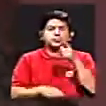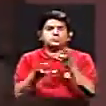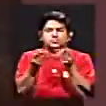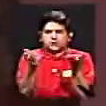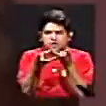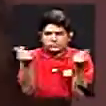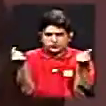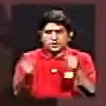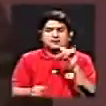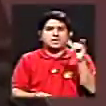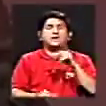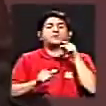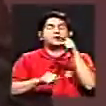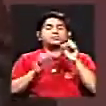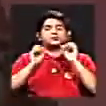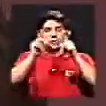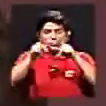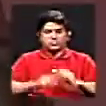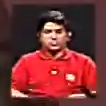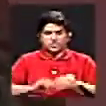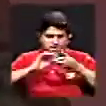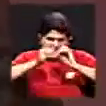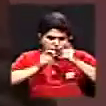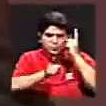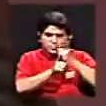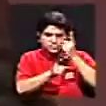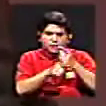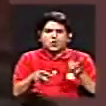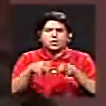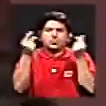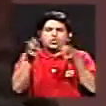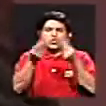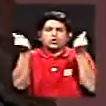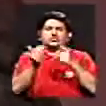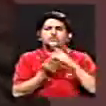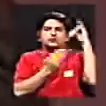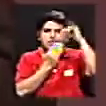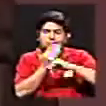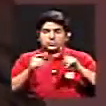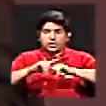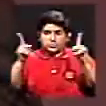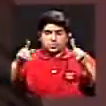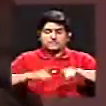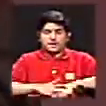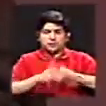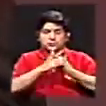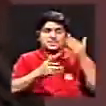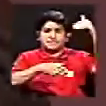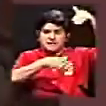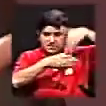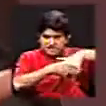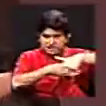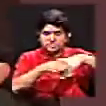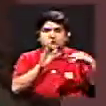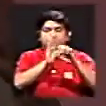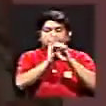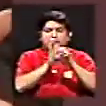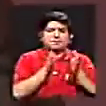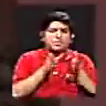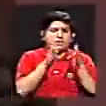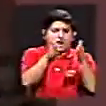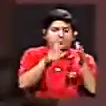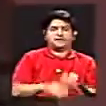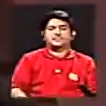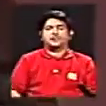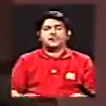resolviendo. Además le permite calcular adecuadamente los costos de un proyecto, pero cuando se empieza a intervenir, por ejemplo, una carretera, como